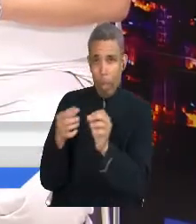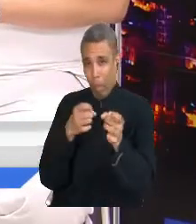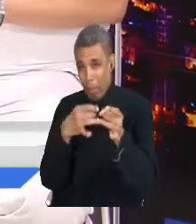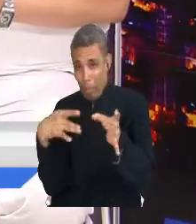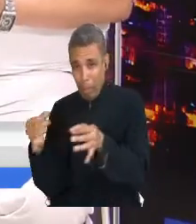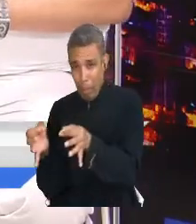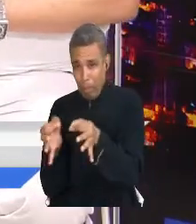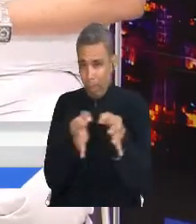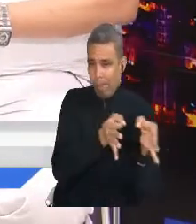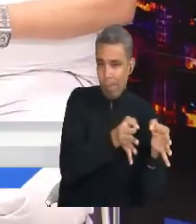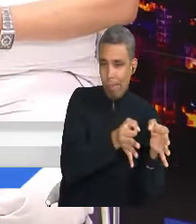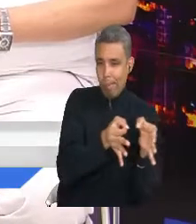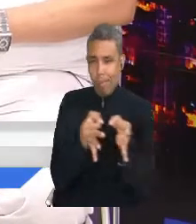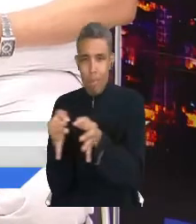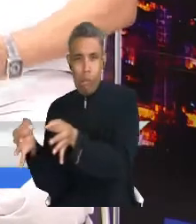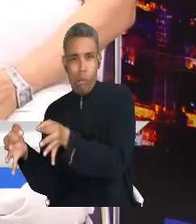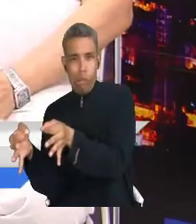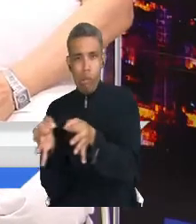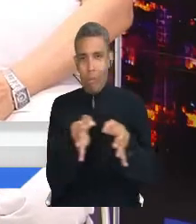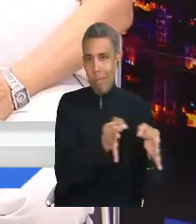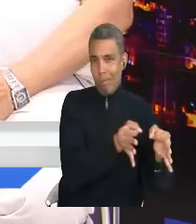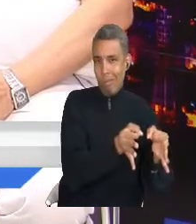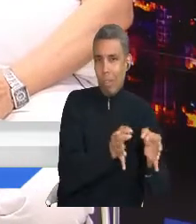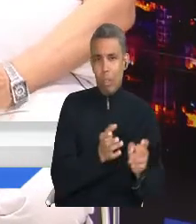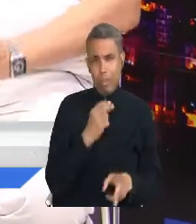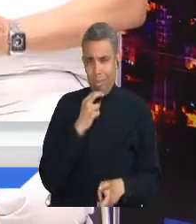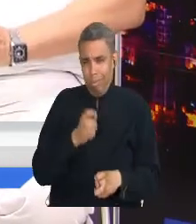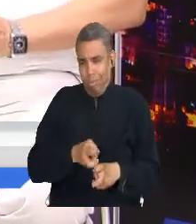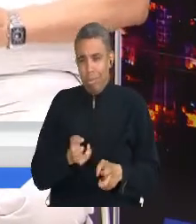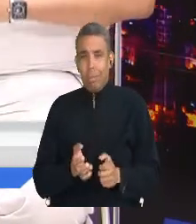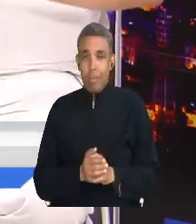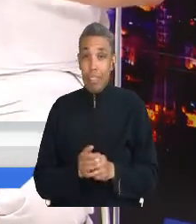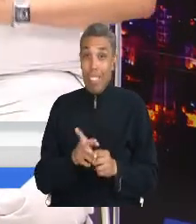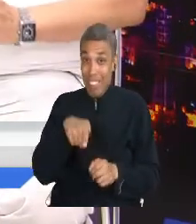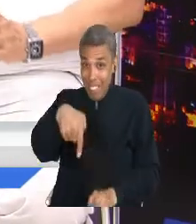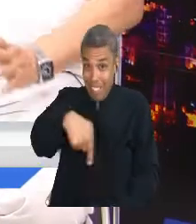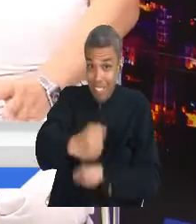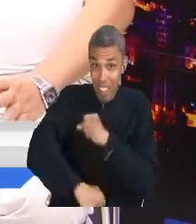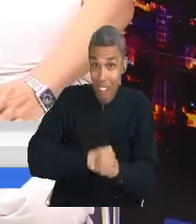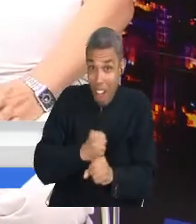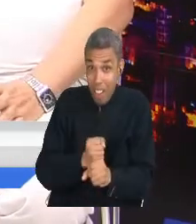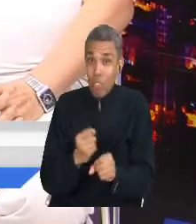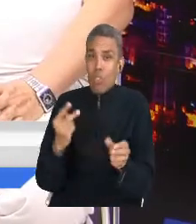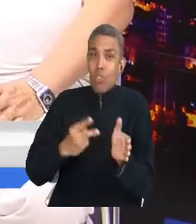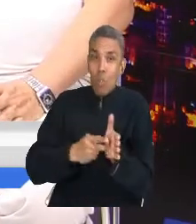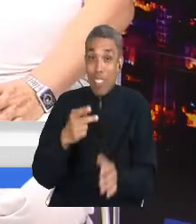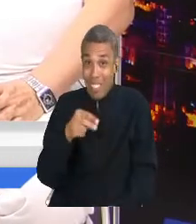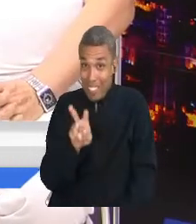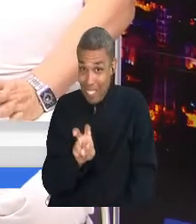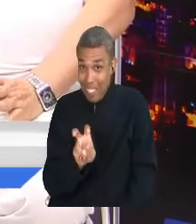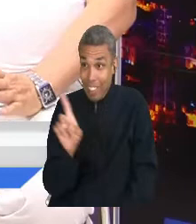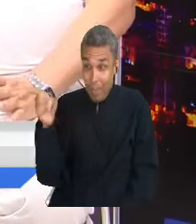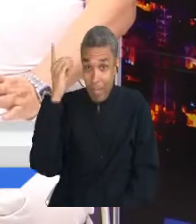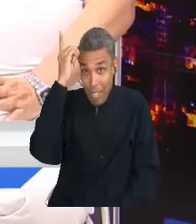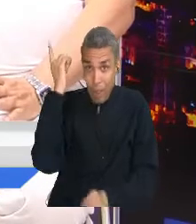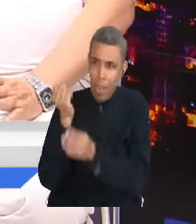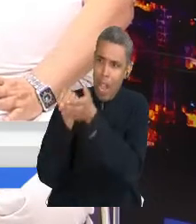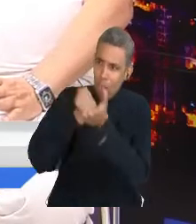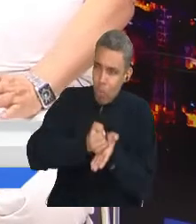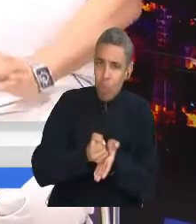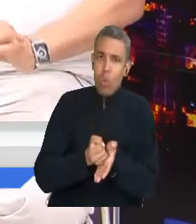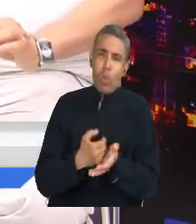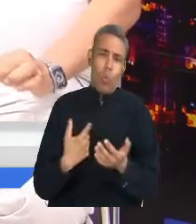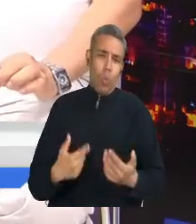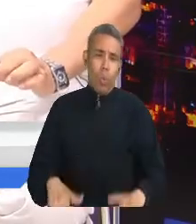y eso no se puede seguir manejando de esa manera. Por eso, ahora que ya retomamos nuevamente nuestra fecha, este año el